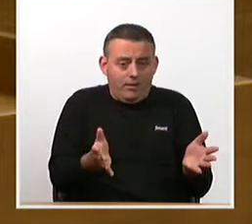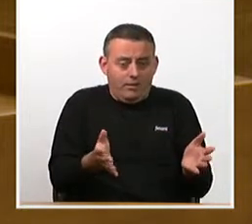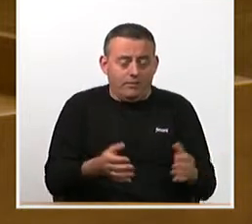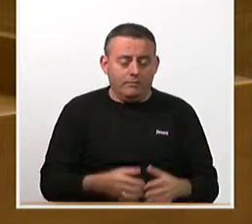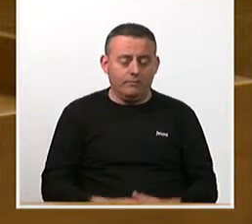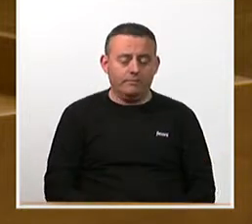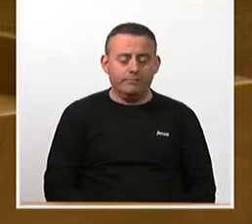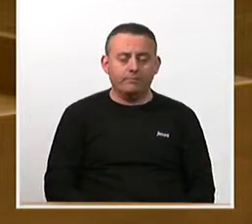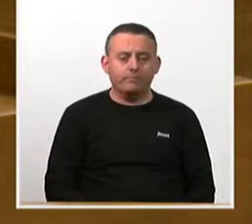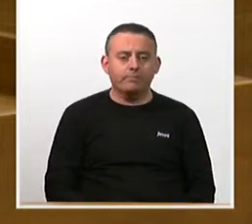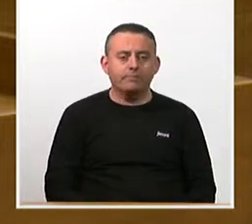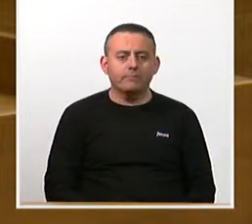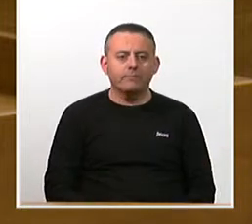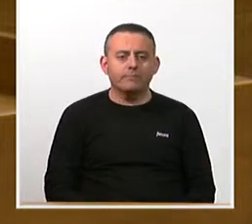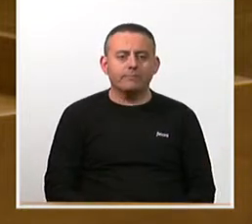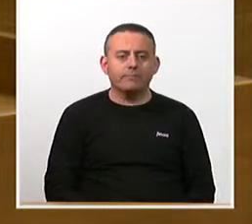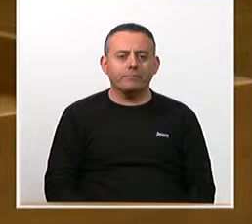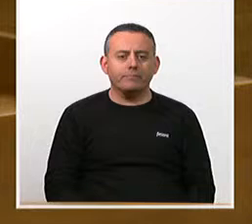y